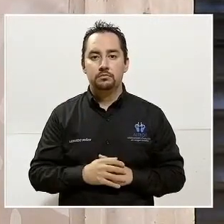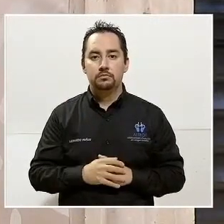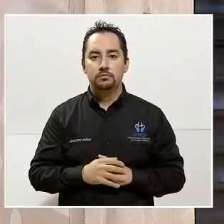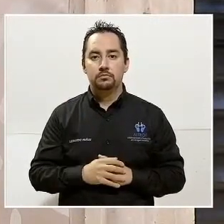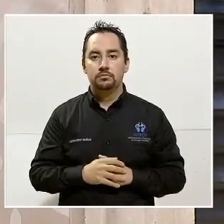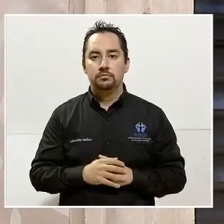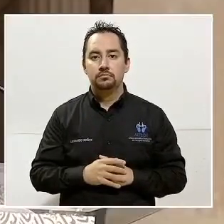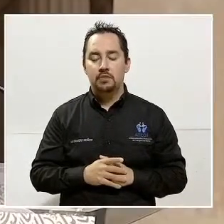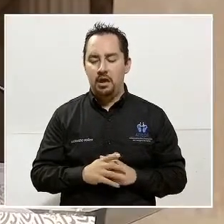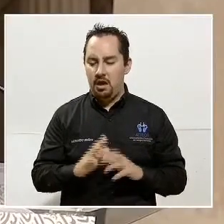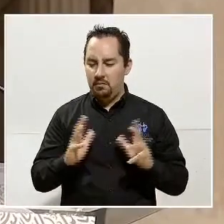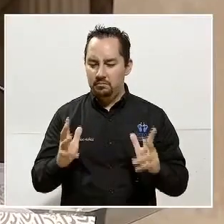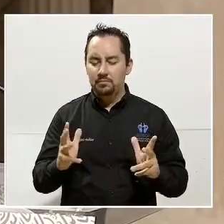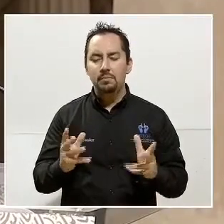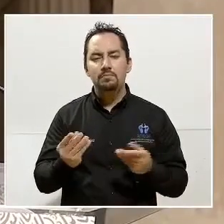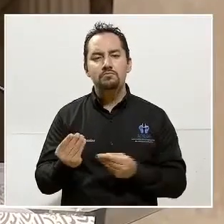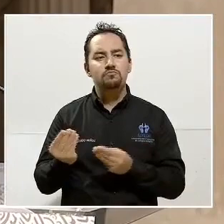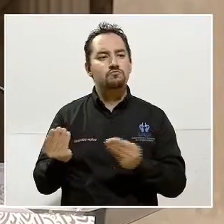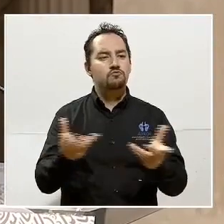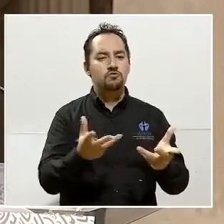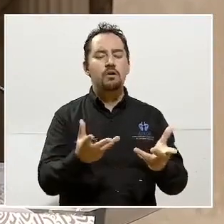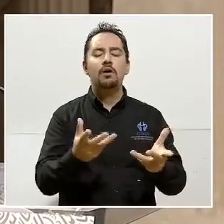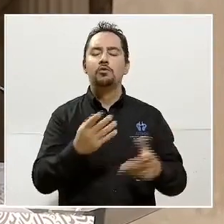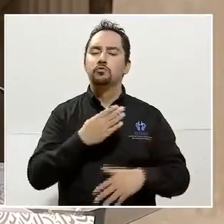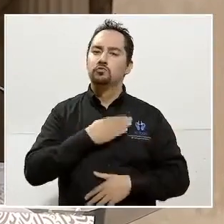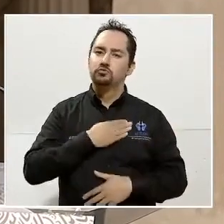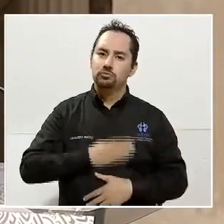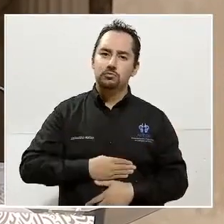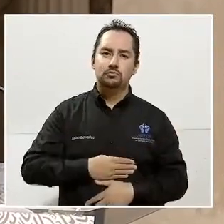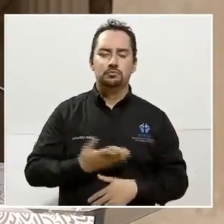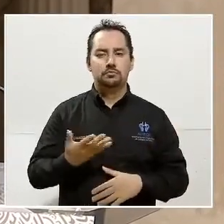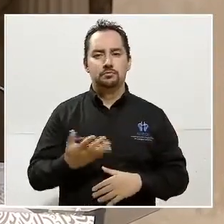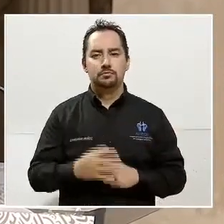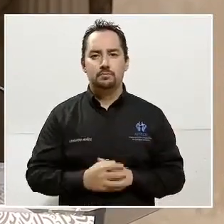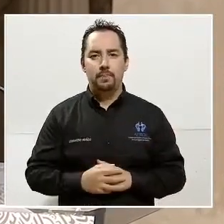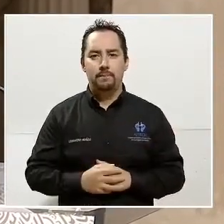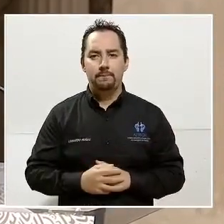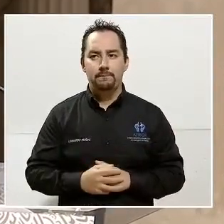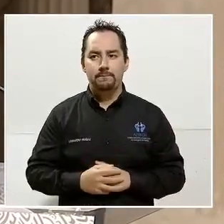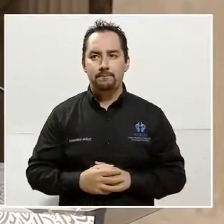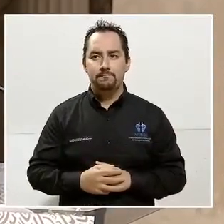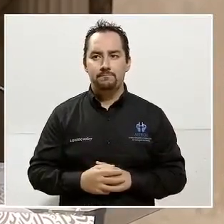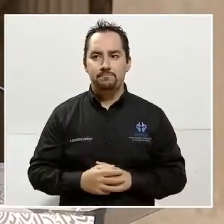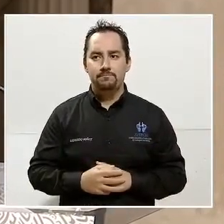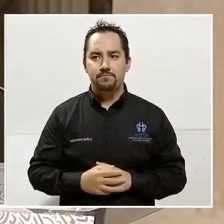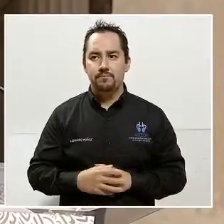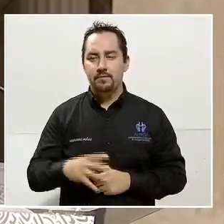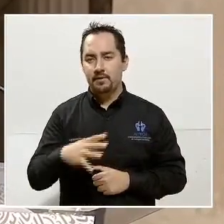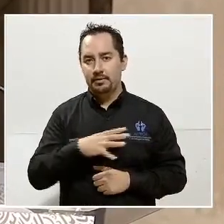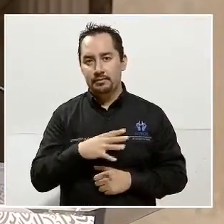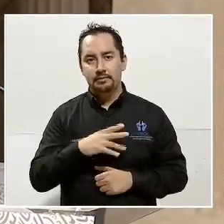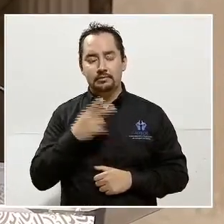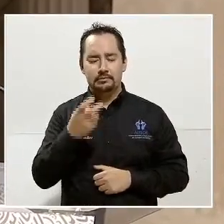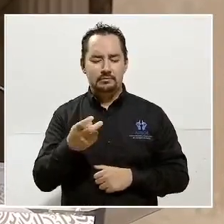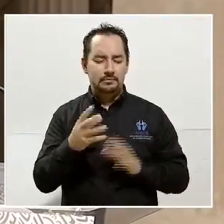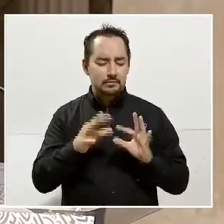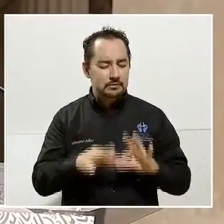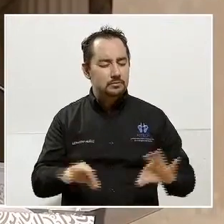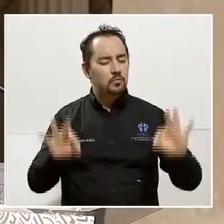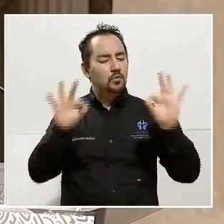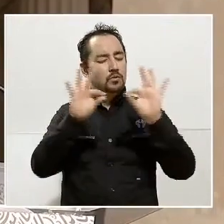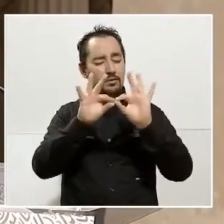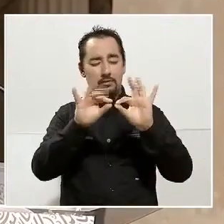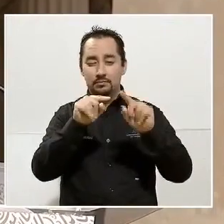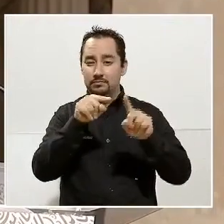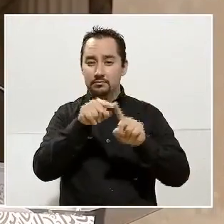hacer justicia. Tenemos esto que es muy importante